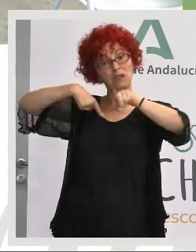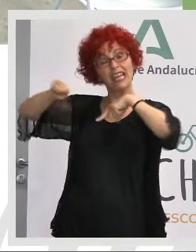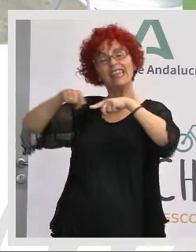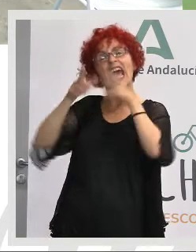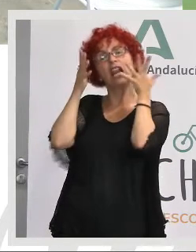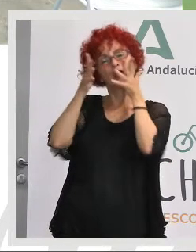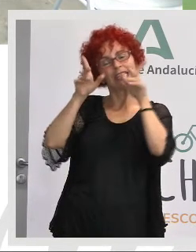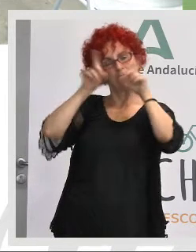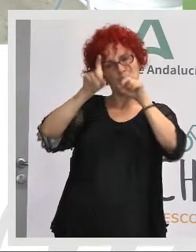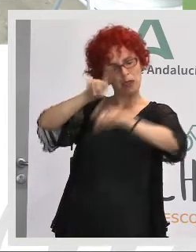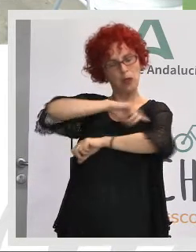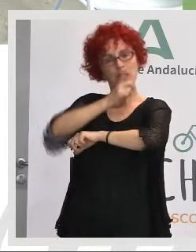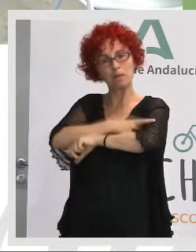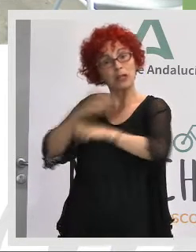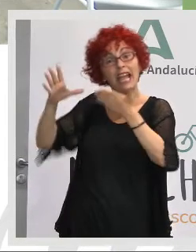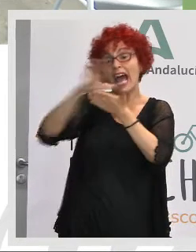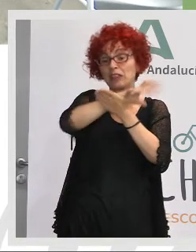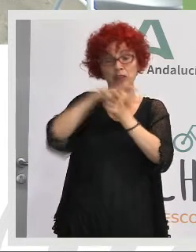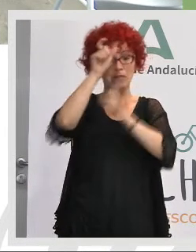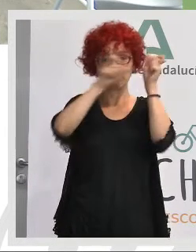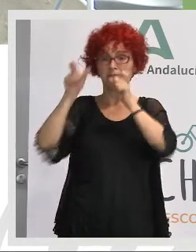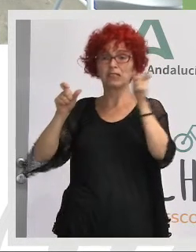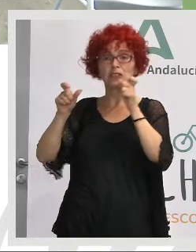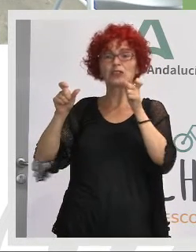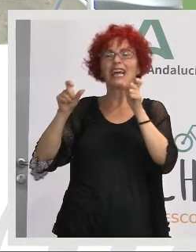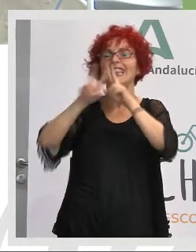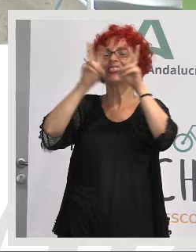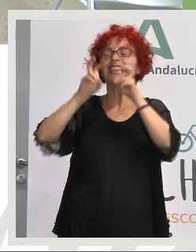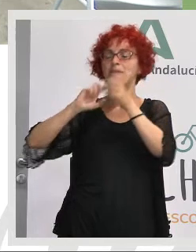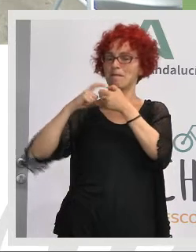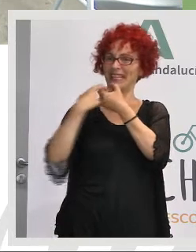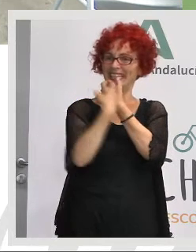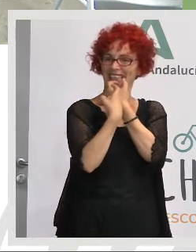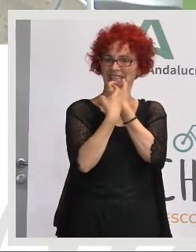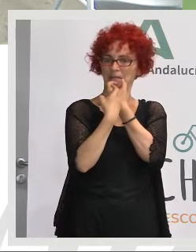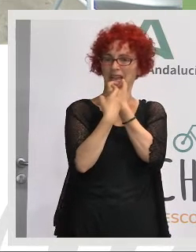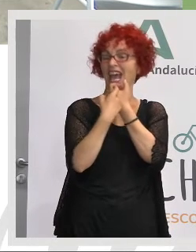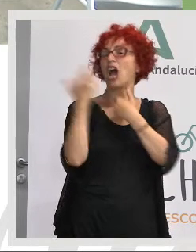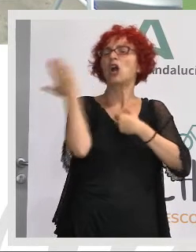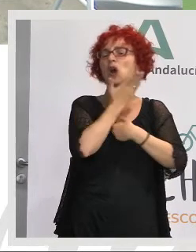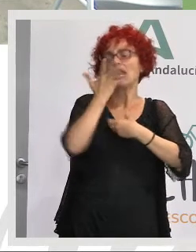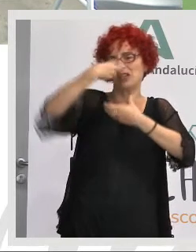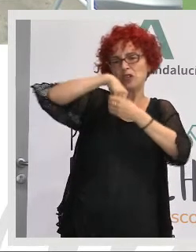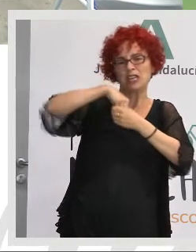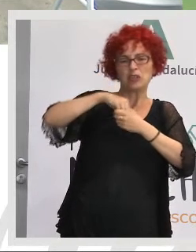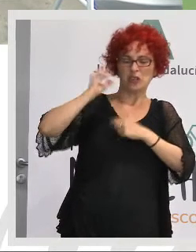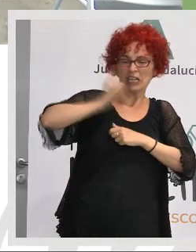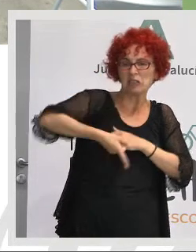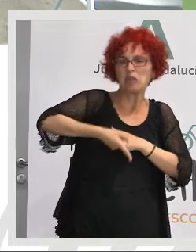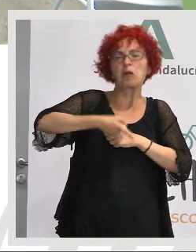de Educación y Deporte, a todos los implicados en nuestro centro educativo, desde dirección a profesorado, padres y